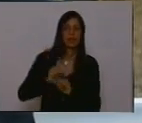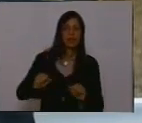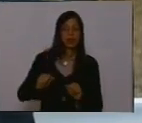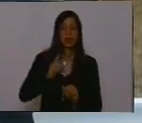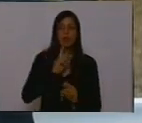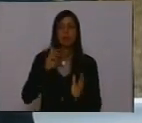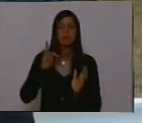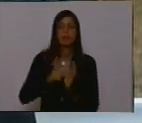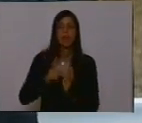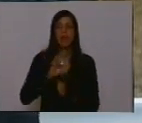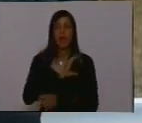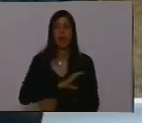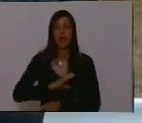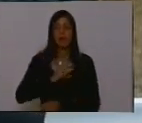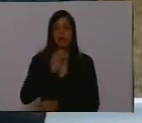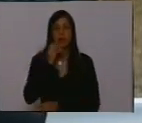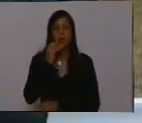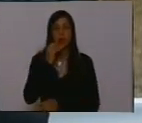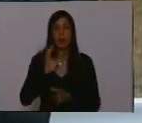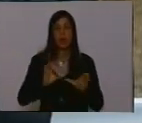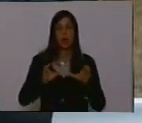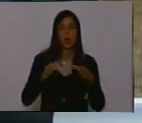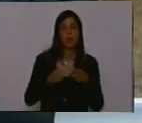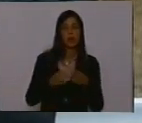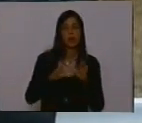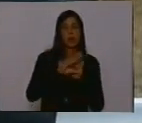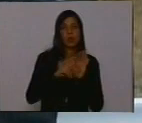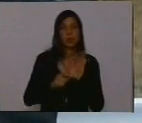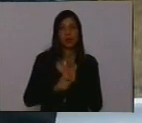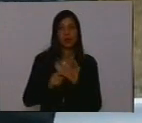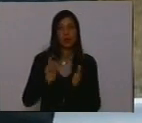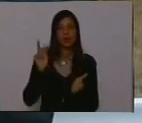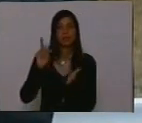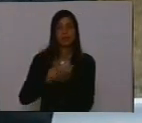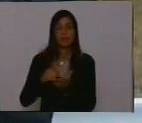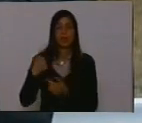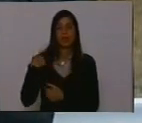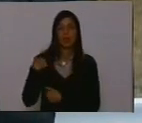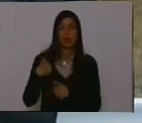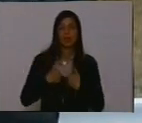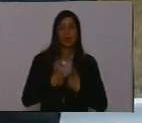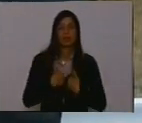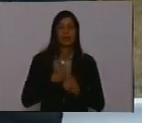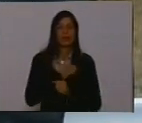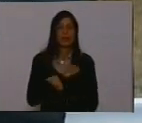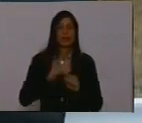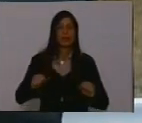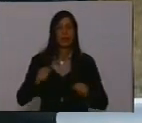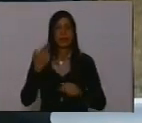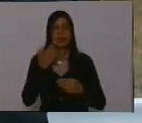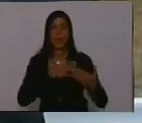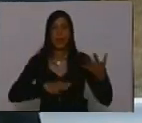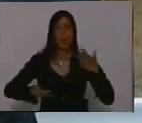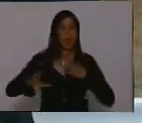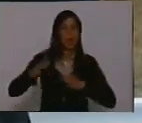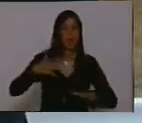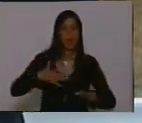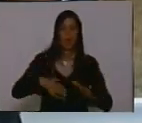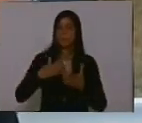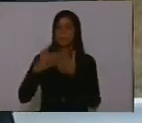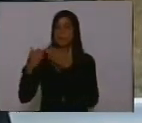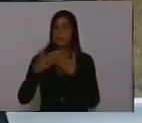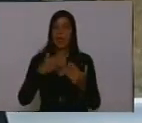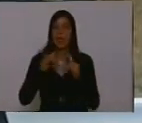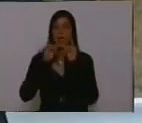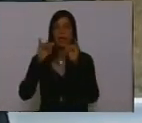de la Juventud y la Comisión Constitucional, pero me enviaron los informes, me enviaron videos,